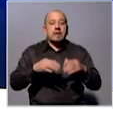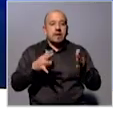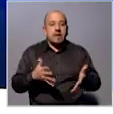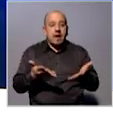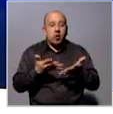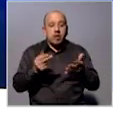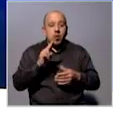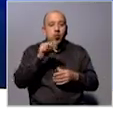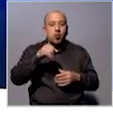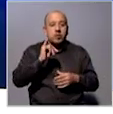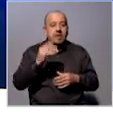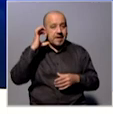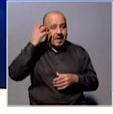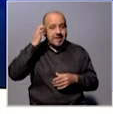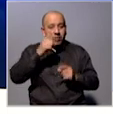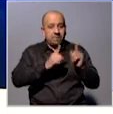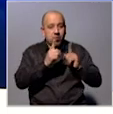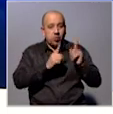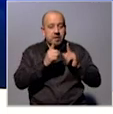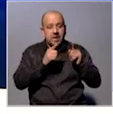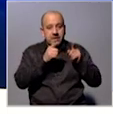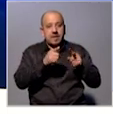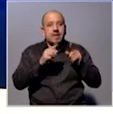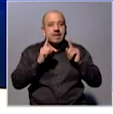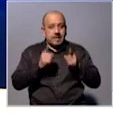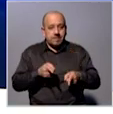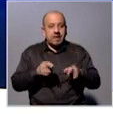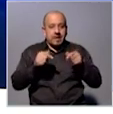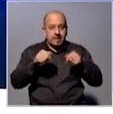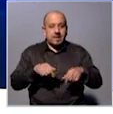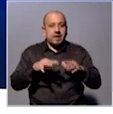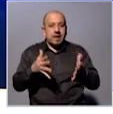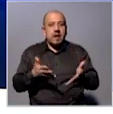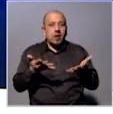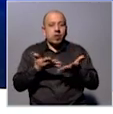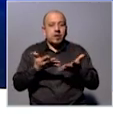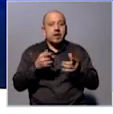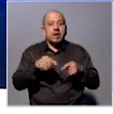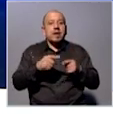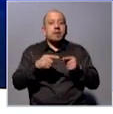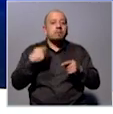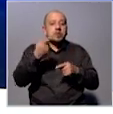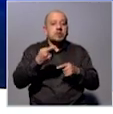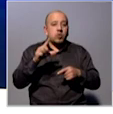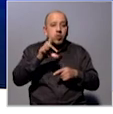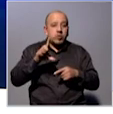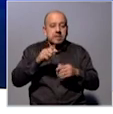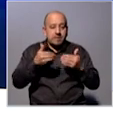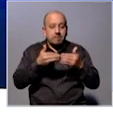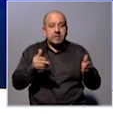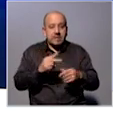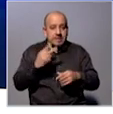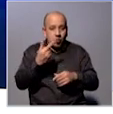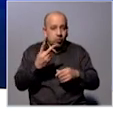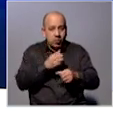en el aire de Uniradio, la radio de la Universidad de la República, y de TV Ciudad, en cuya pantalla el próximo lunes comenzará la